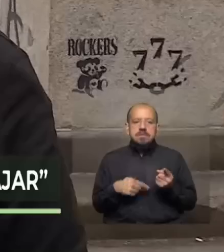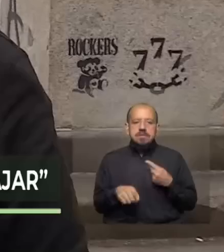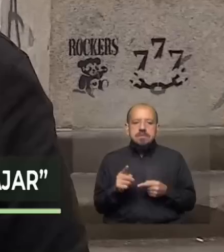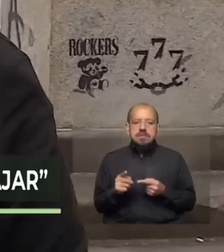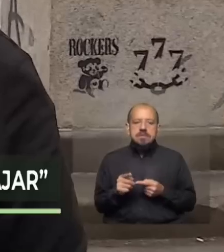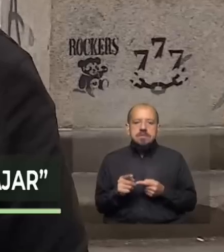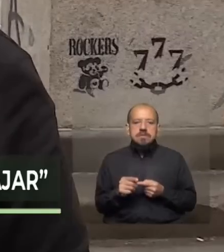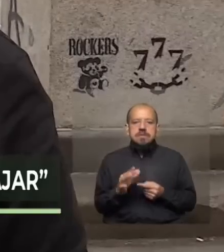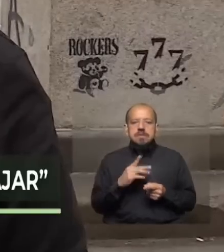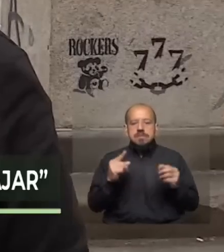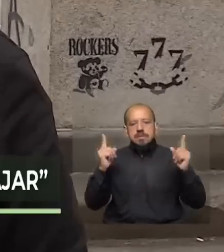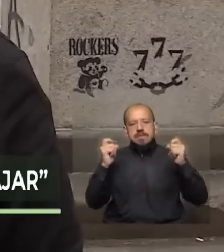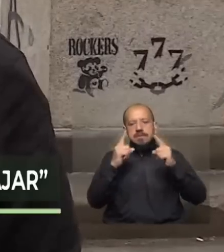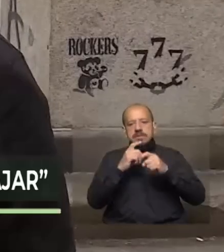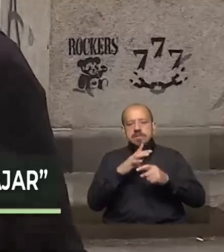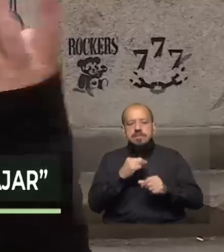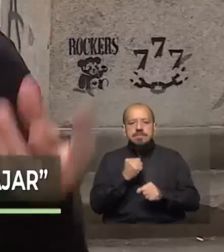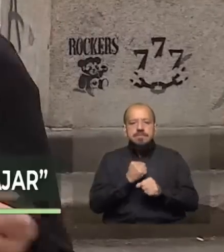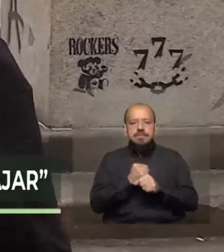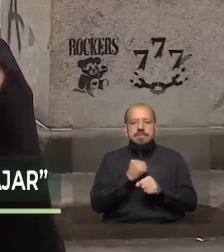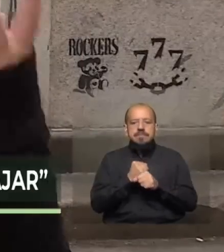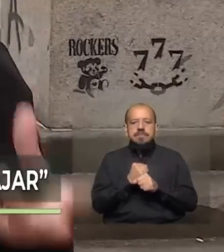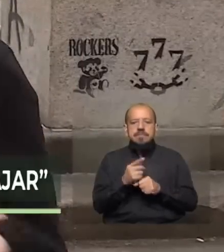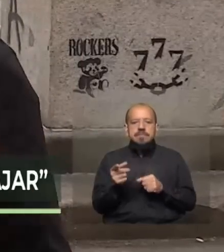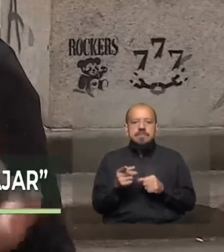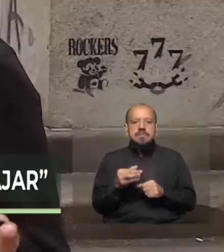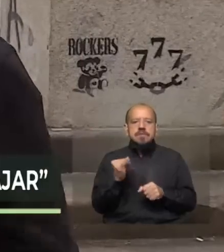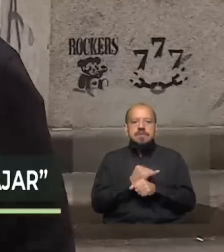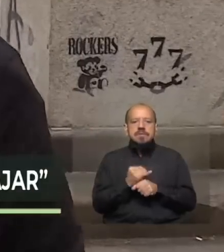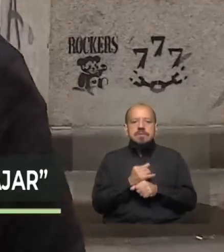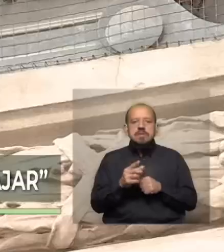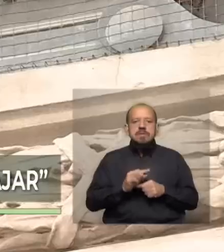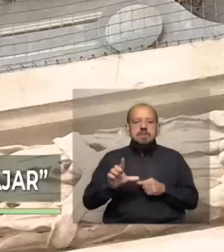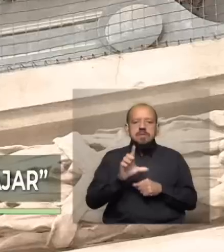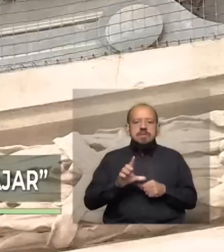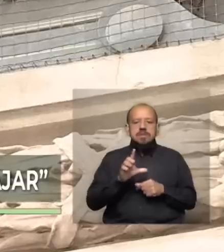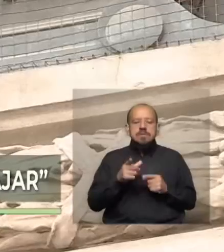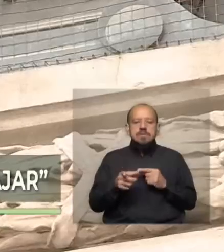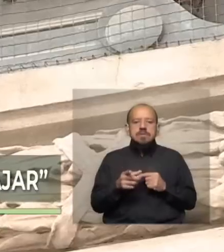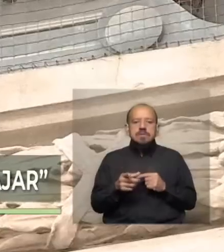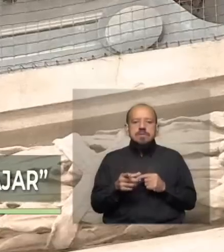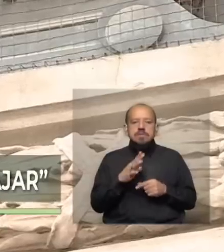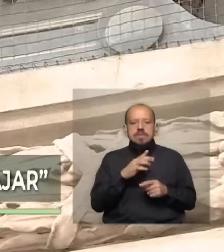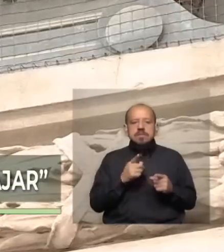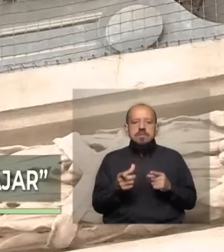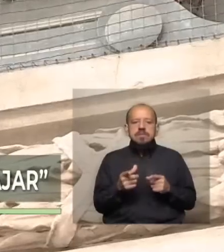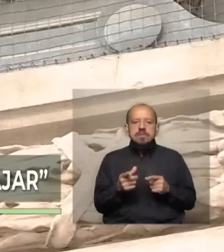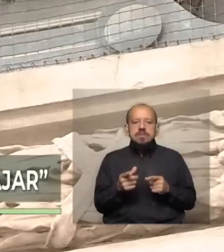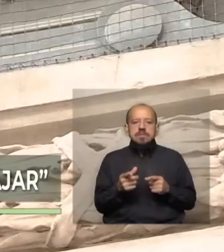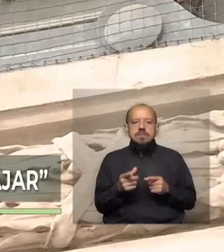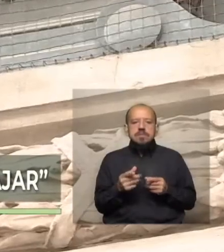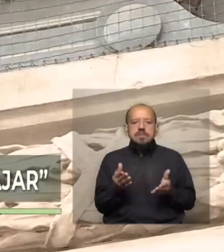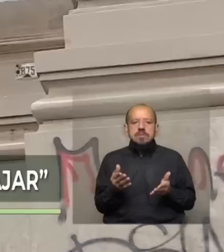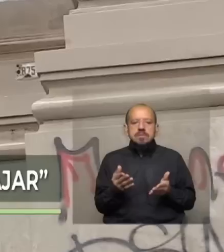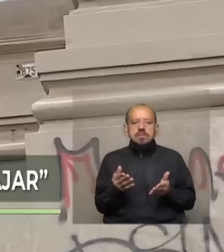tanto se hace difícil trabajar cuando el clima institucional en un Liceo es como el que tenemos hoy por hoy que